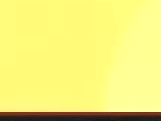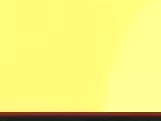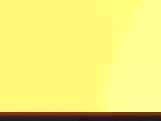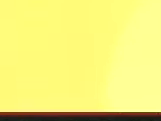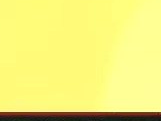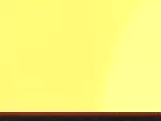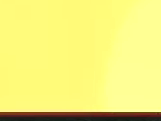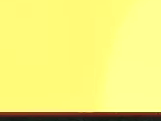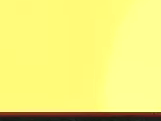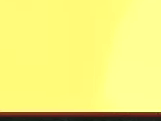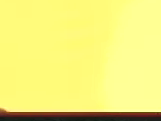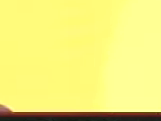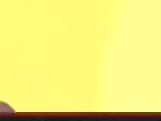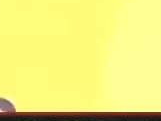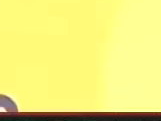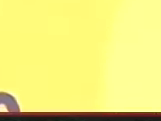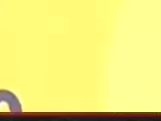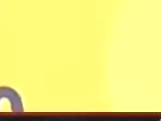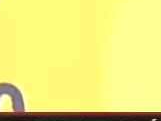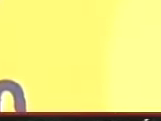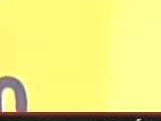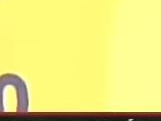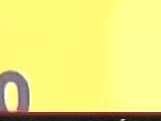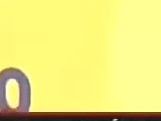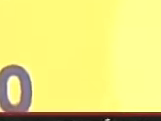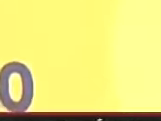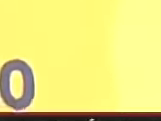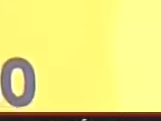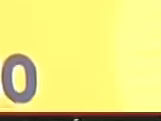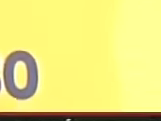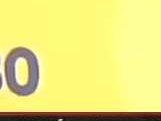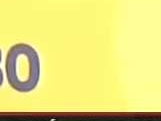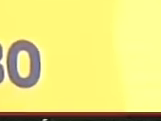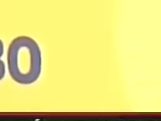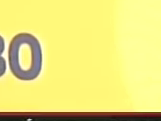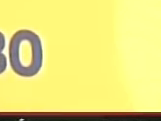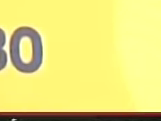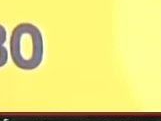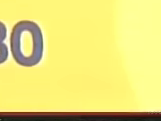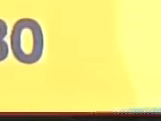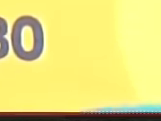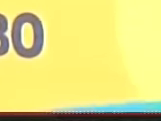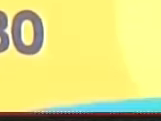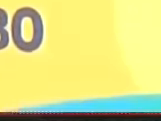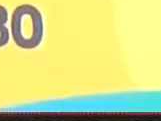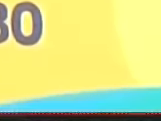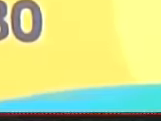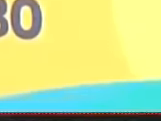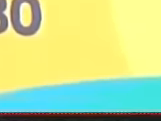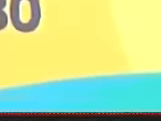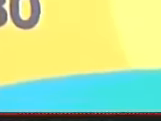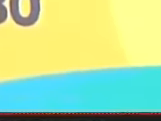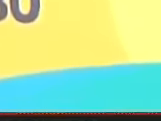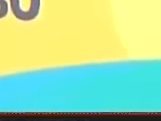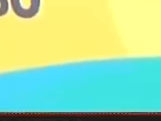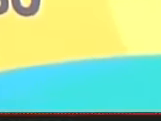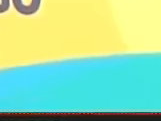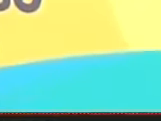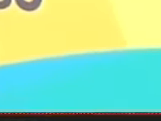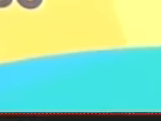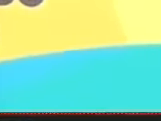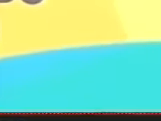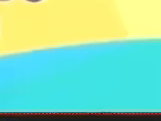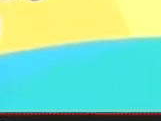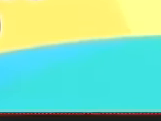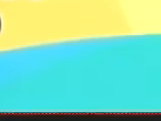concretamente tu pregunta A partir de ahora todas las instituciones todos los poderes públicos todas las lo los las instancias de los gobiernos tendrán